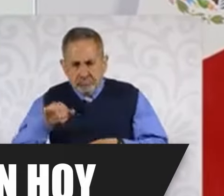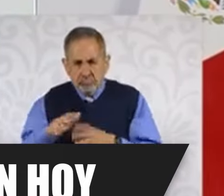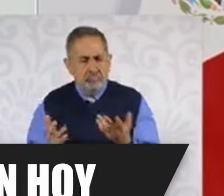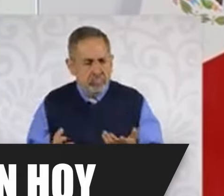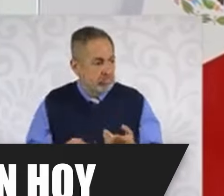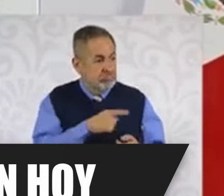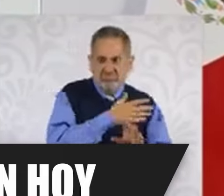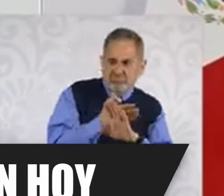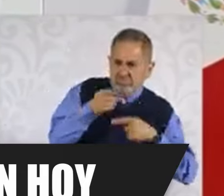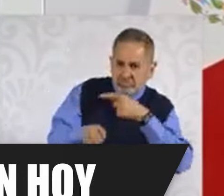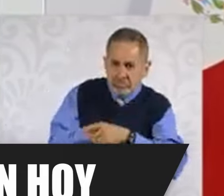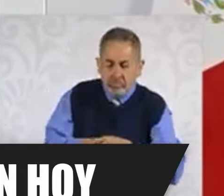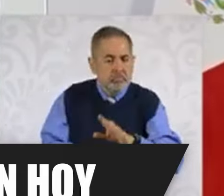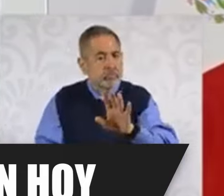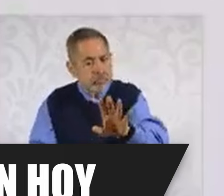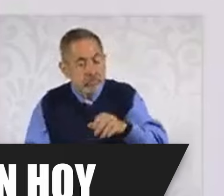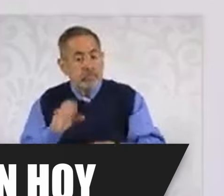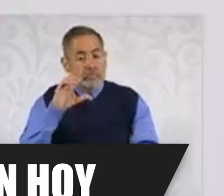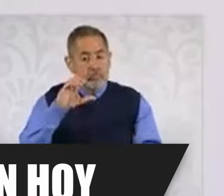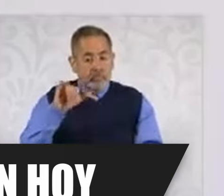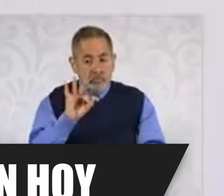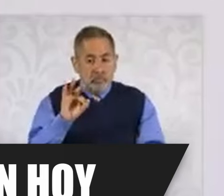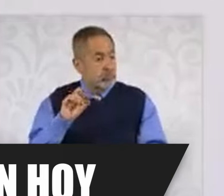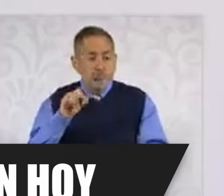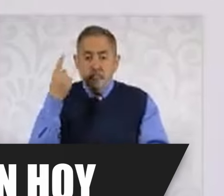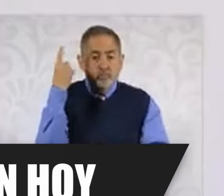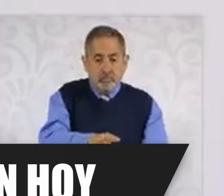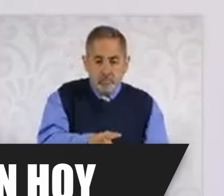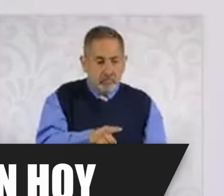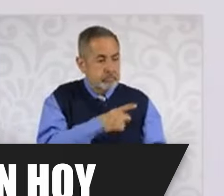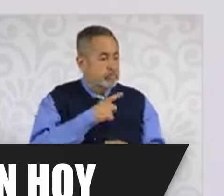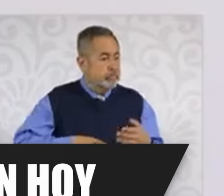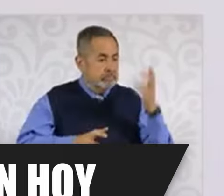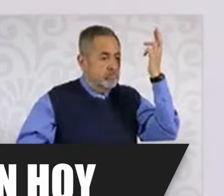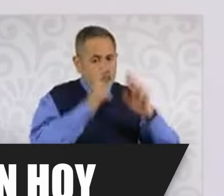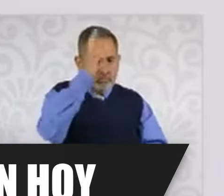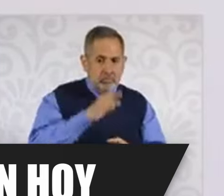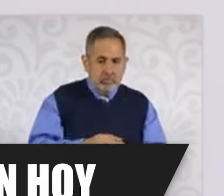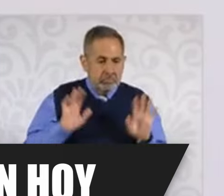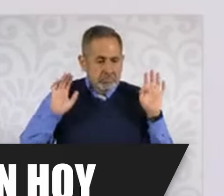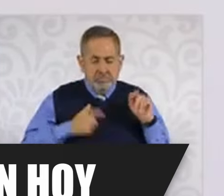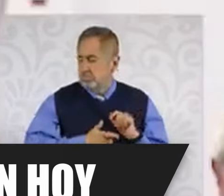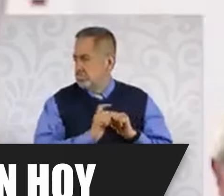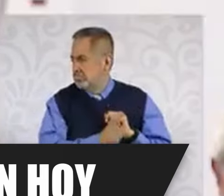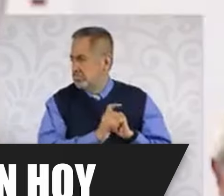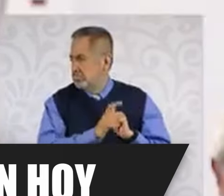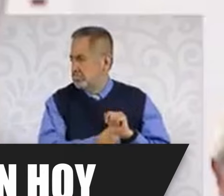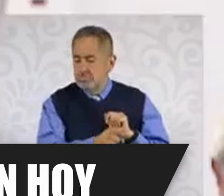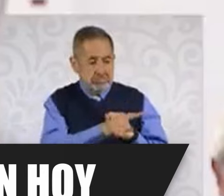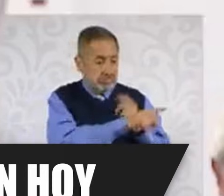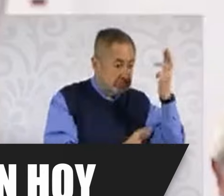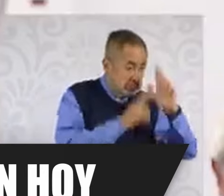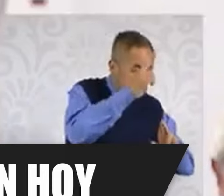Consejo de la Judicatura no les ordenó dejar de trabajar, sino sencillamente dijo, pues les vamos a seguir pagando aunque estén